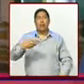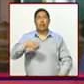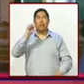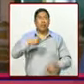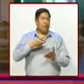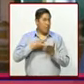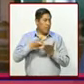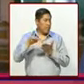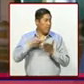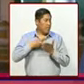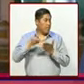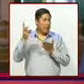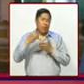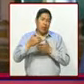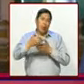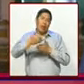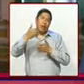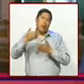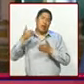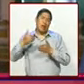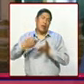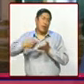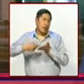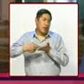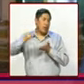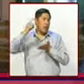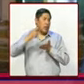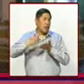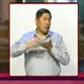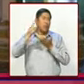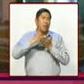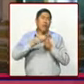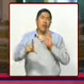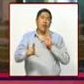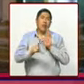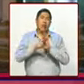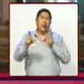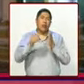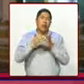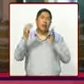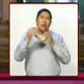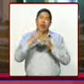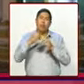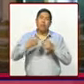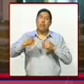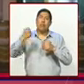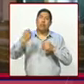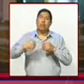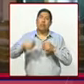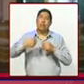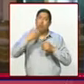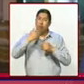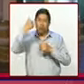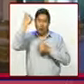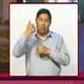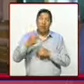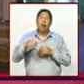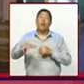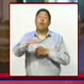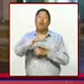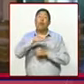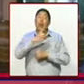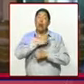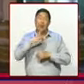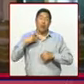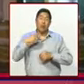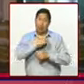Evidentemente, por la antesala de lo que fue la aprobación de esta ley antiprórroga de los magistrados, cortaron la luz, el servicio de